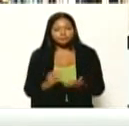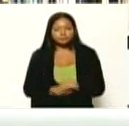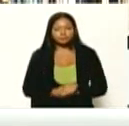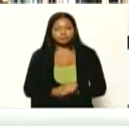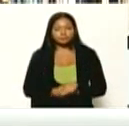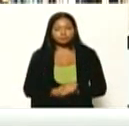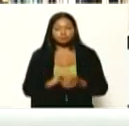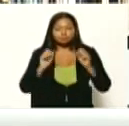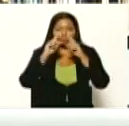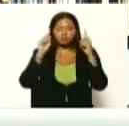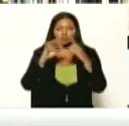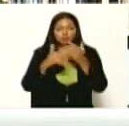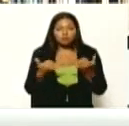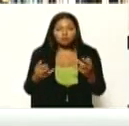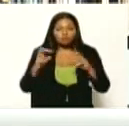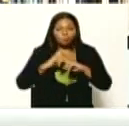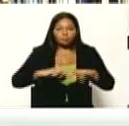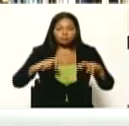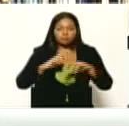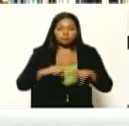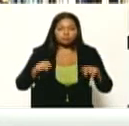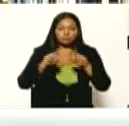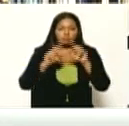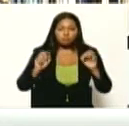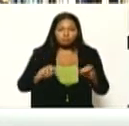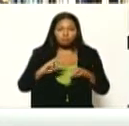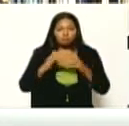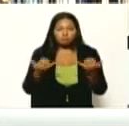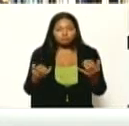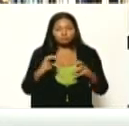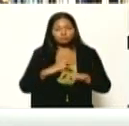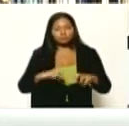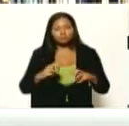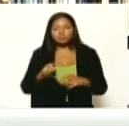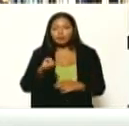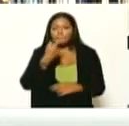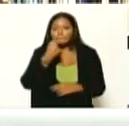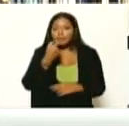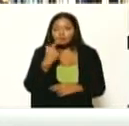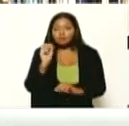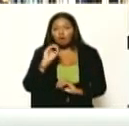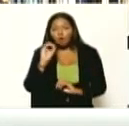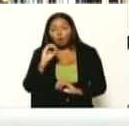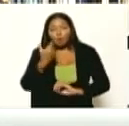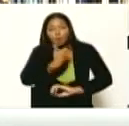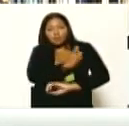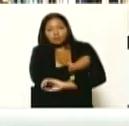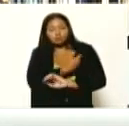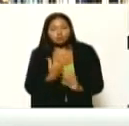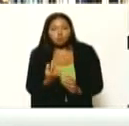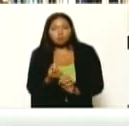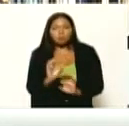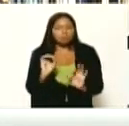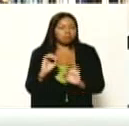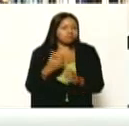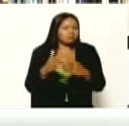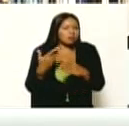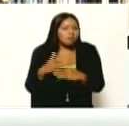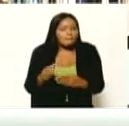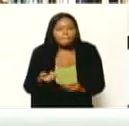se descubra, como se está investigando, una pastilla, una inyección, una medicina